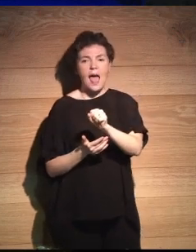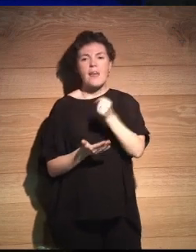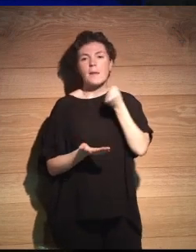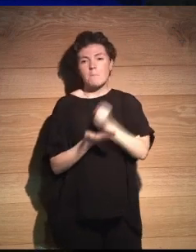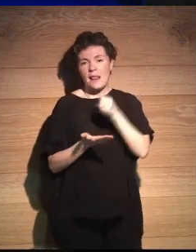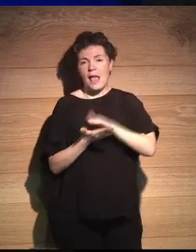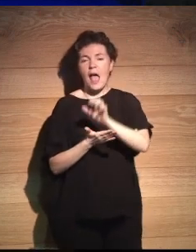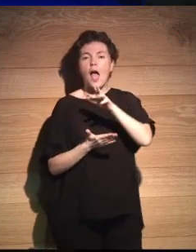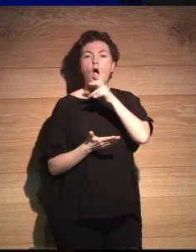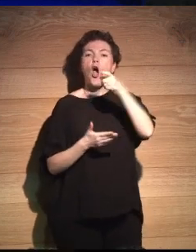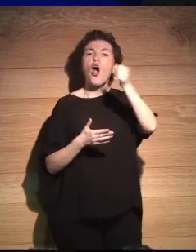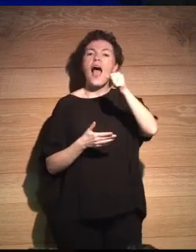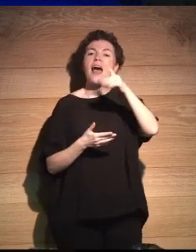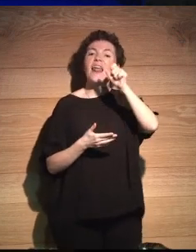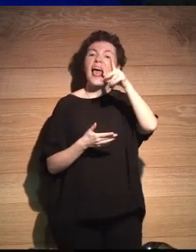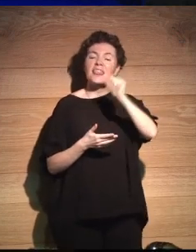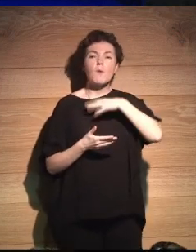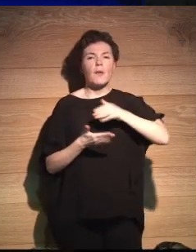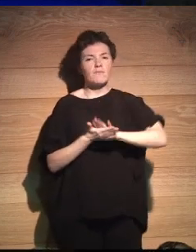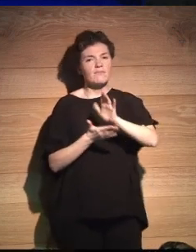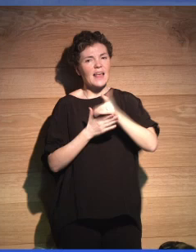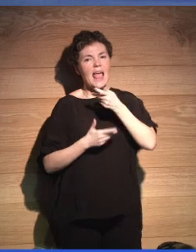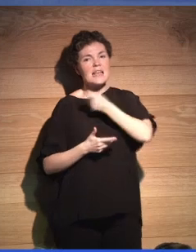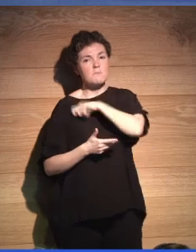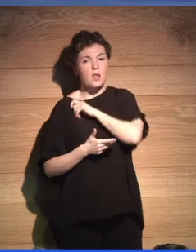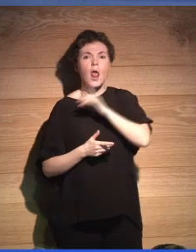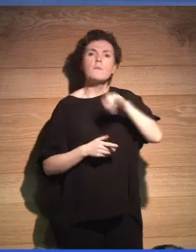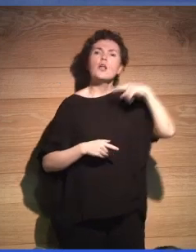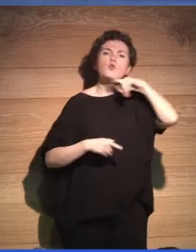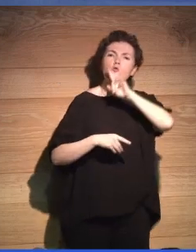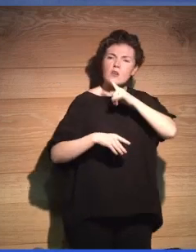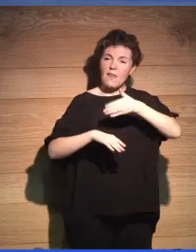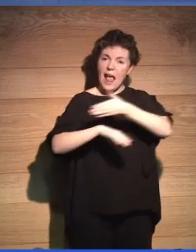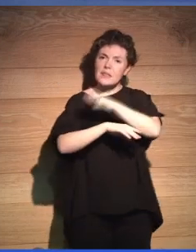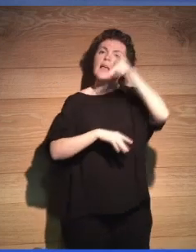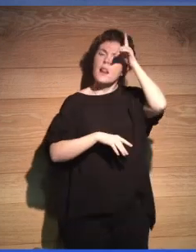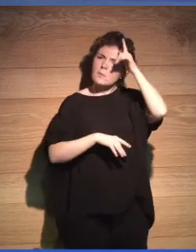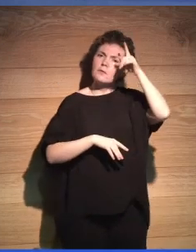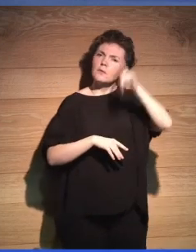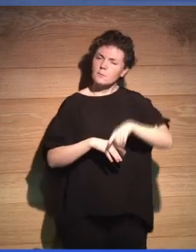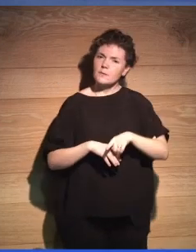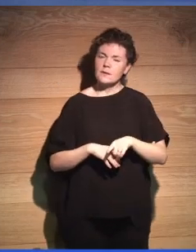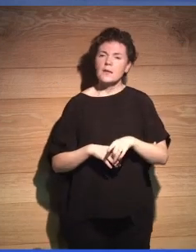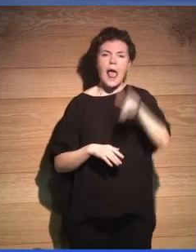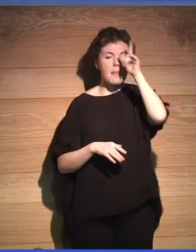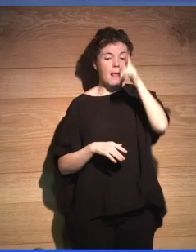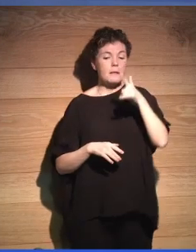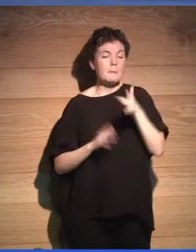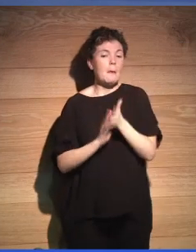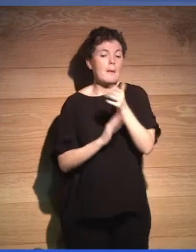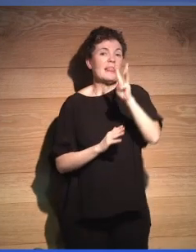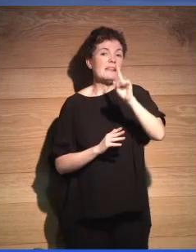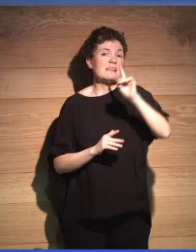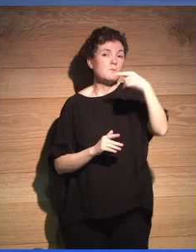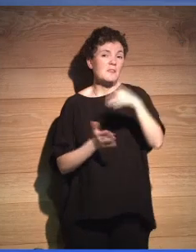se pudo publicar la versión española. Y se publicó incluso antes de la versión alemana, que saldrá ahora dentro de 3